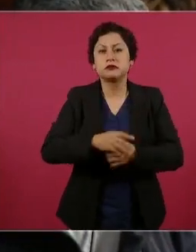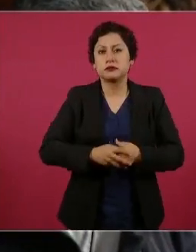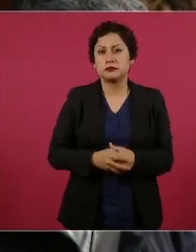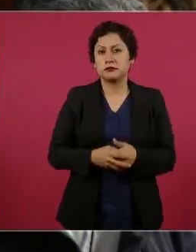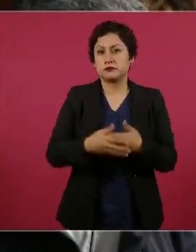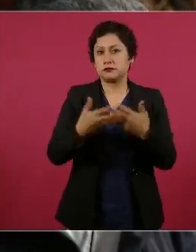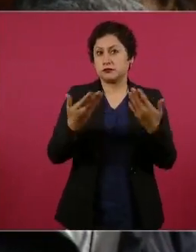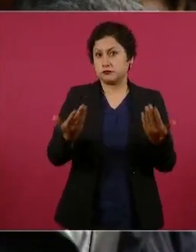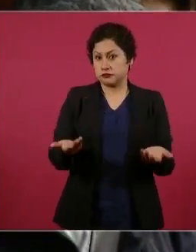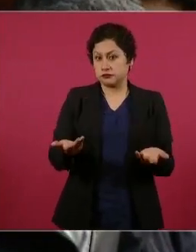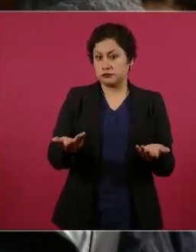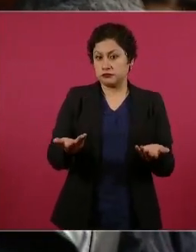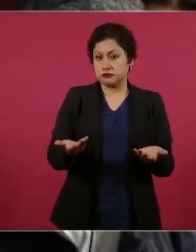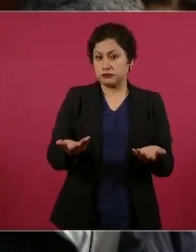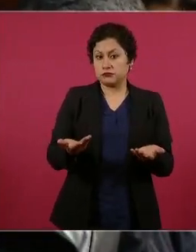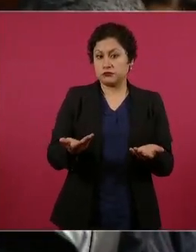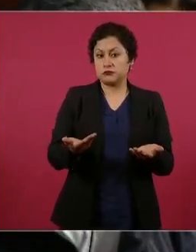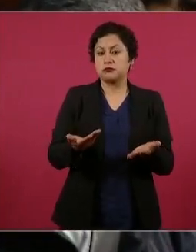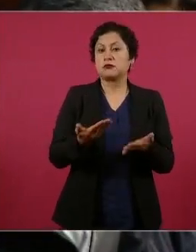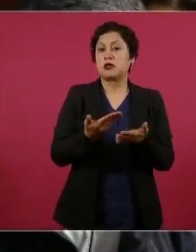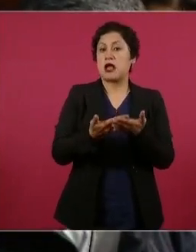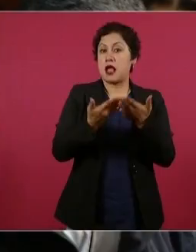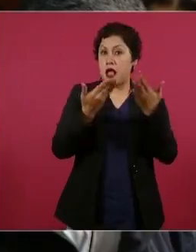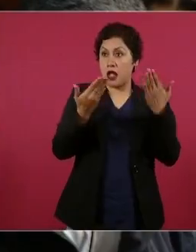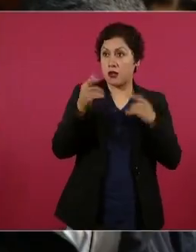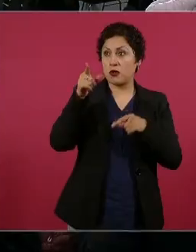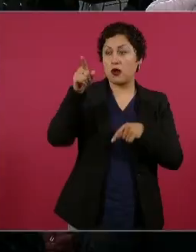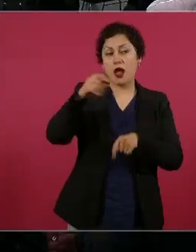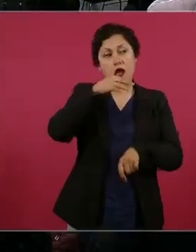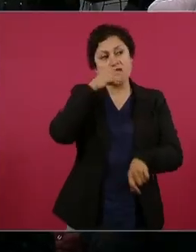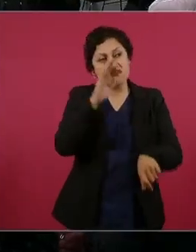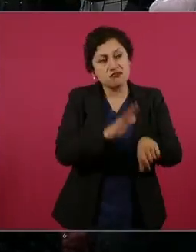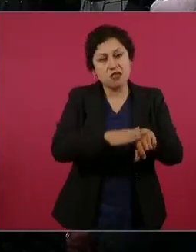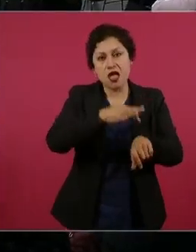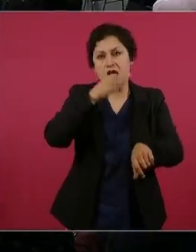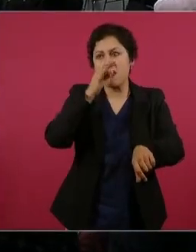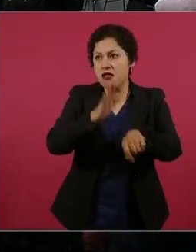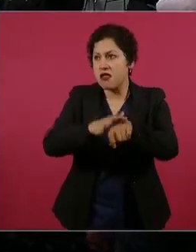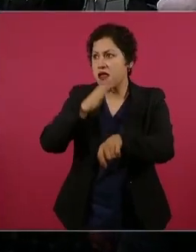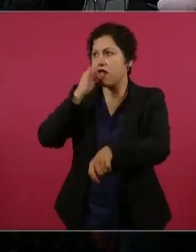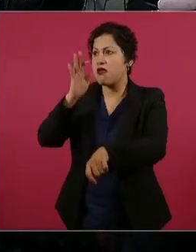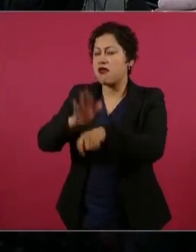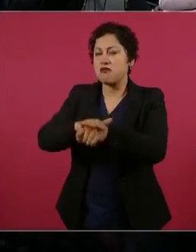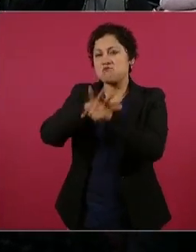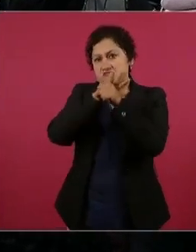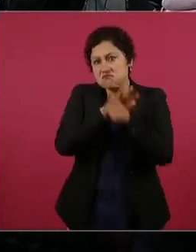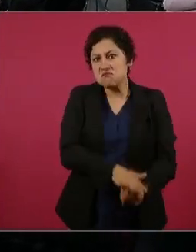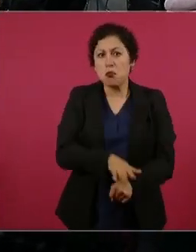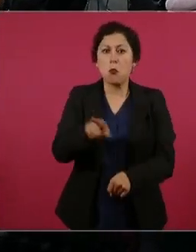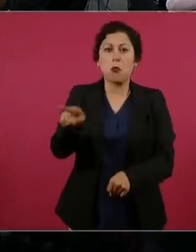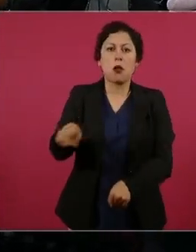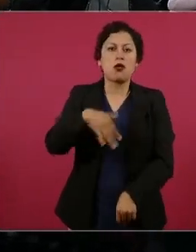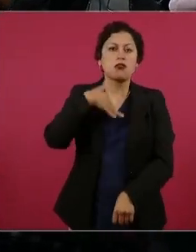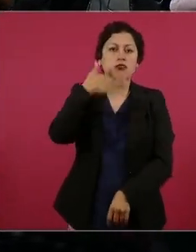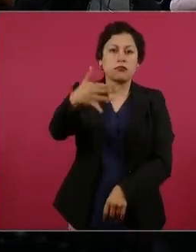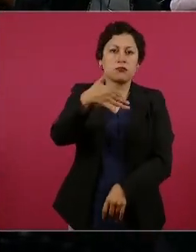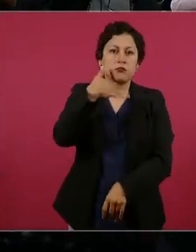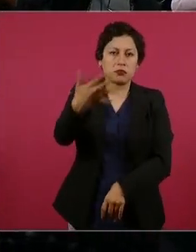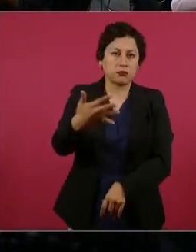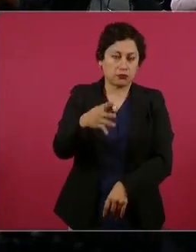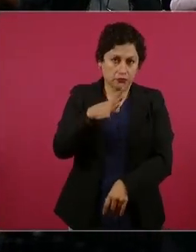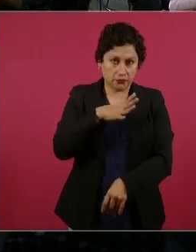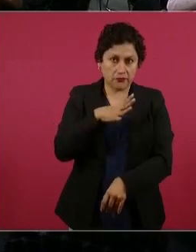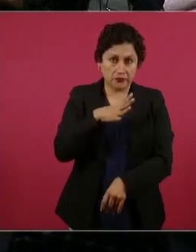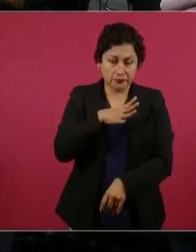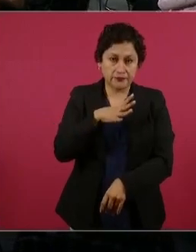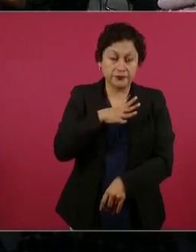está presionando con amenazas y todo tipo de corruptelas, sino que